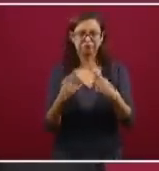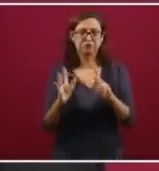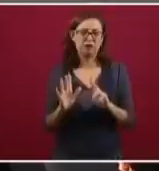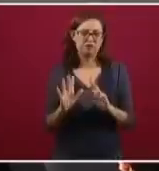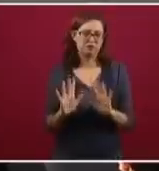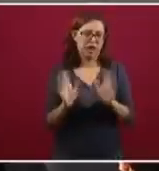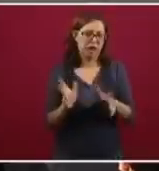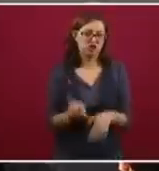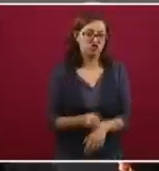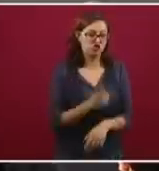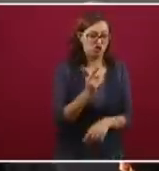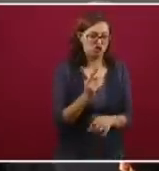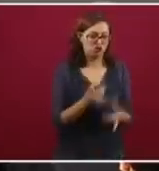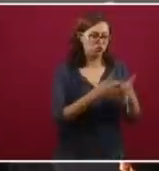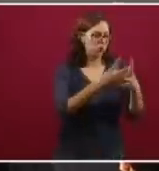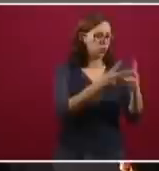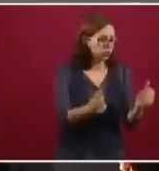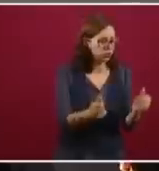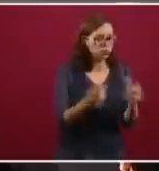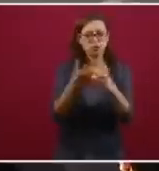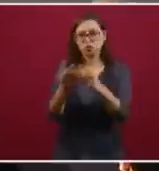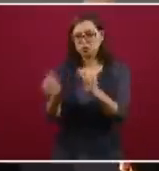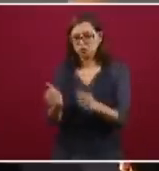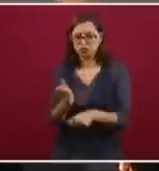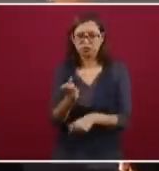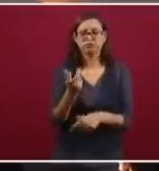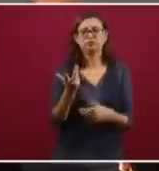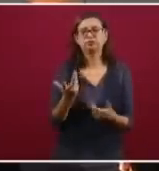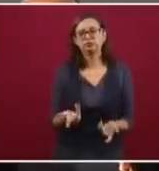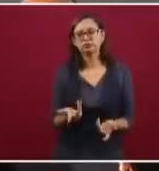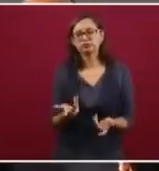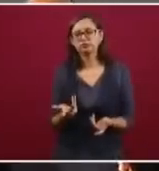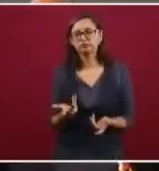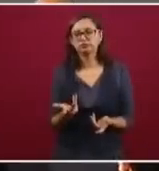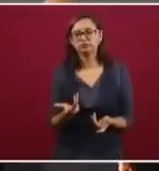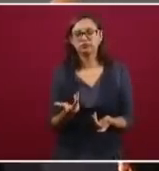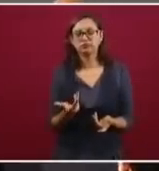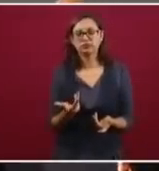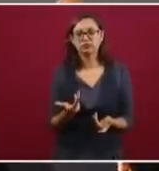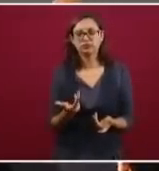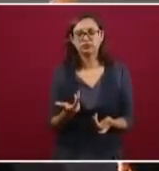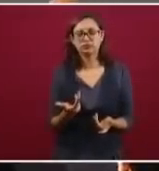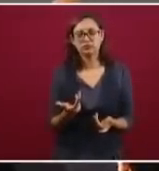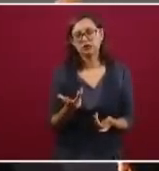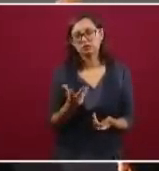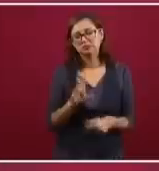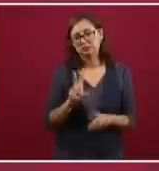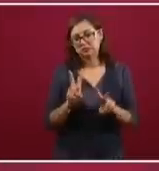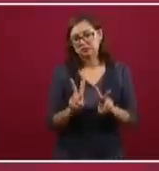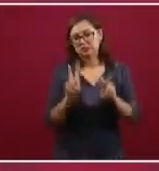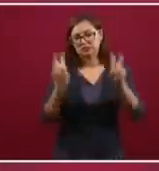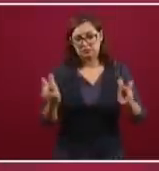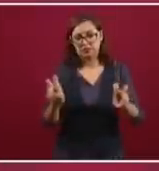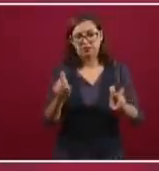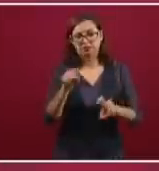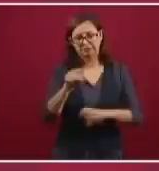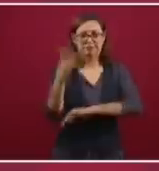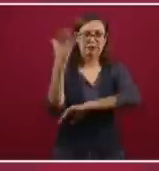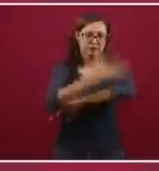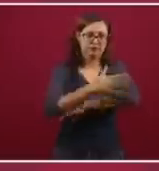casos, de una manera de toma, ¿no?, de casetas. Hay otro